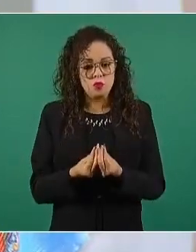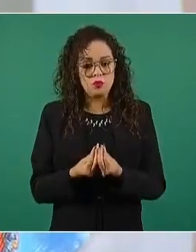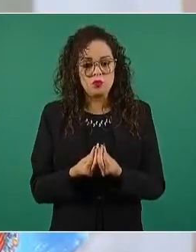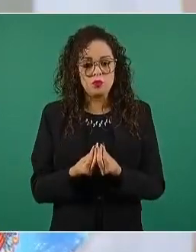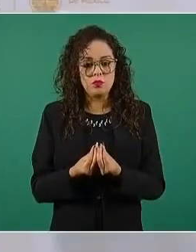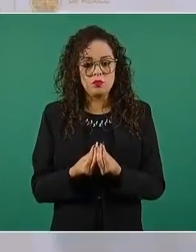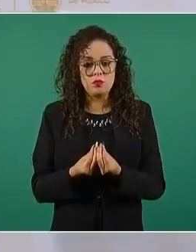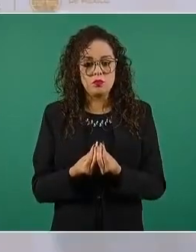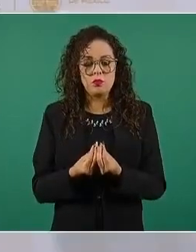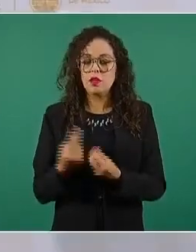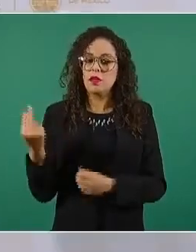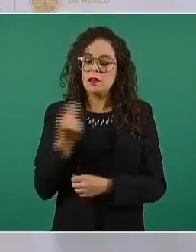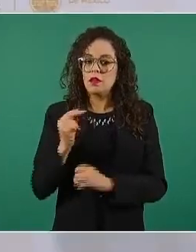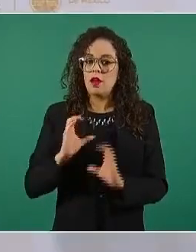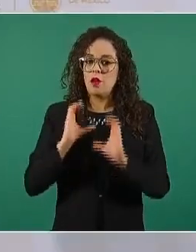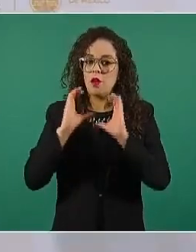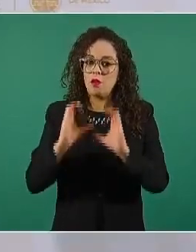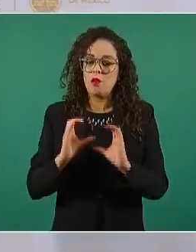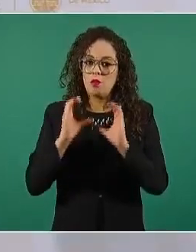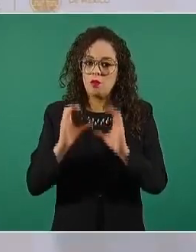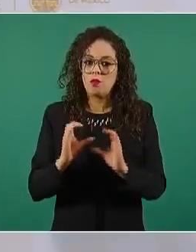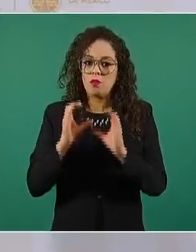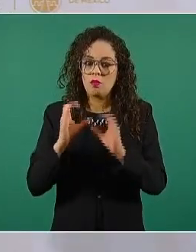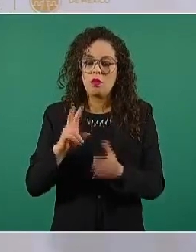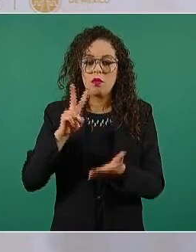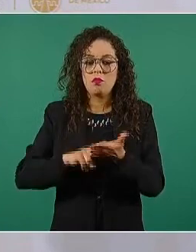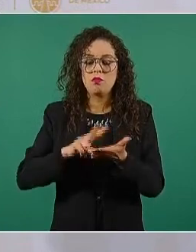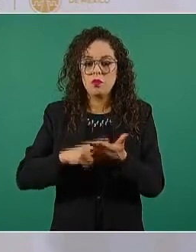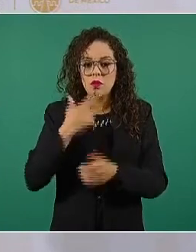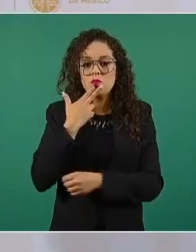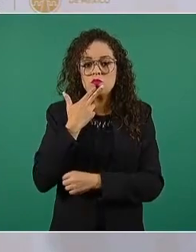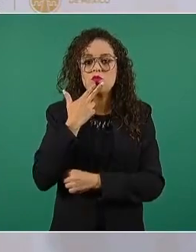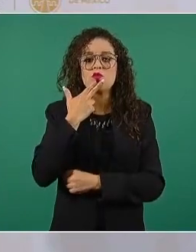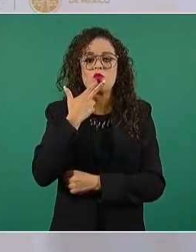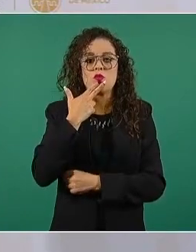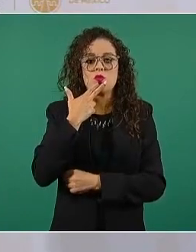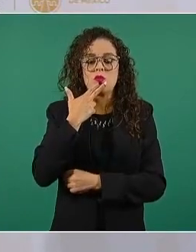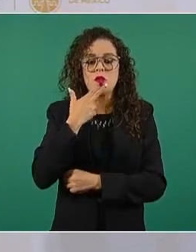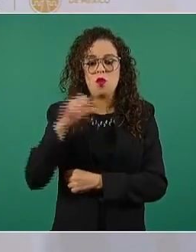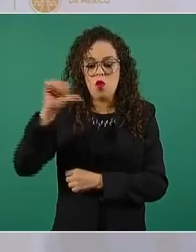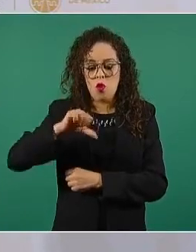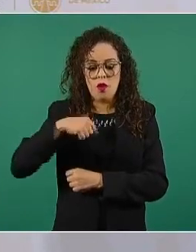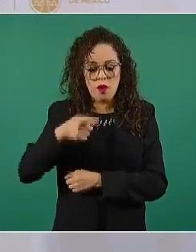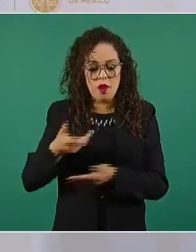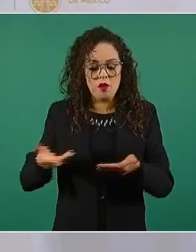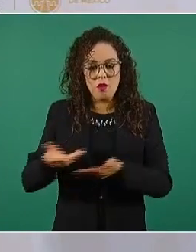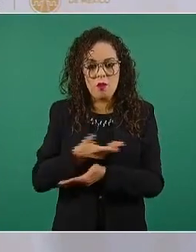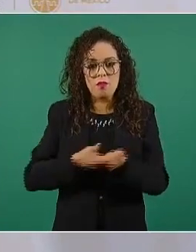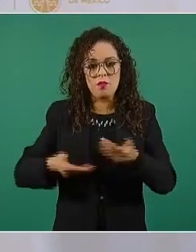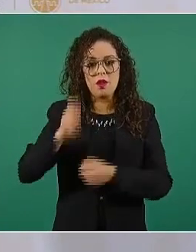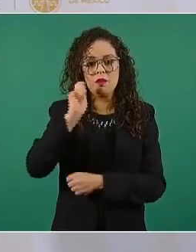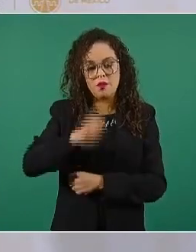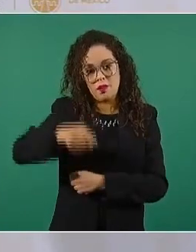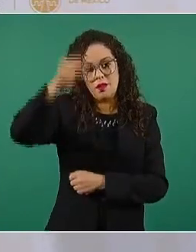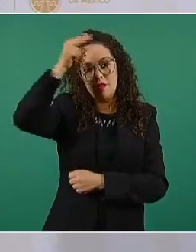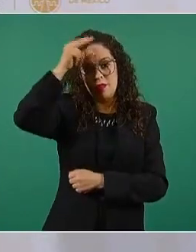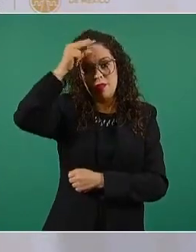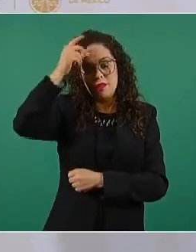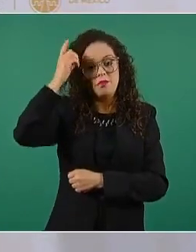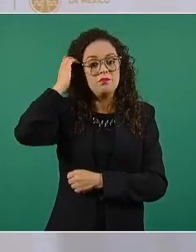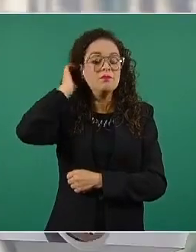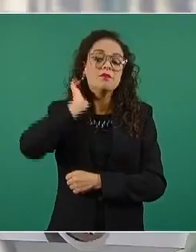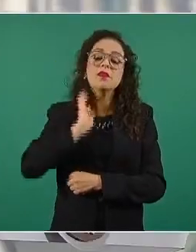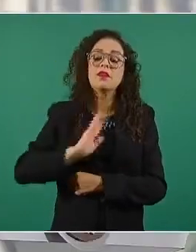la sabiduría que he compartido con ustedes el día de hoy, porque somos